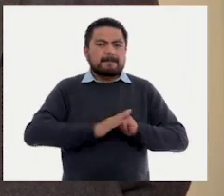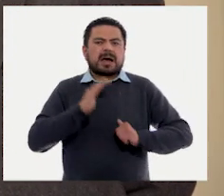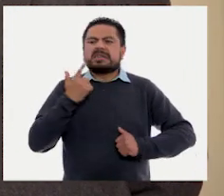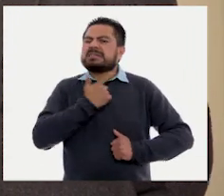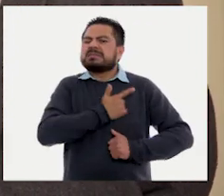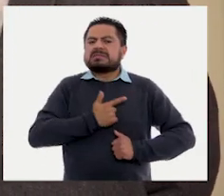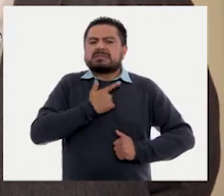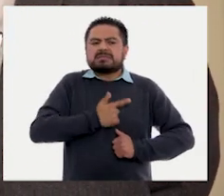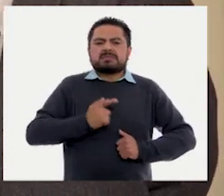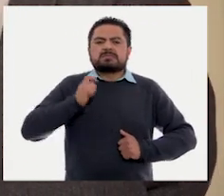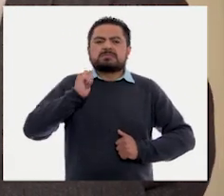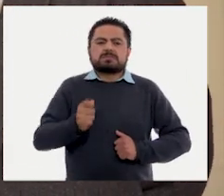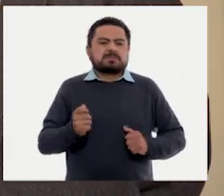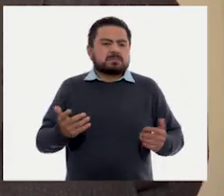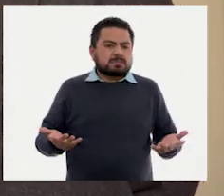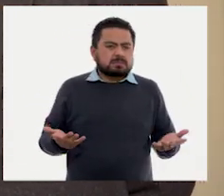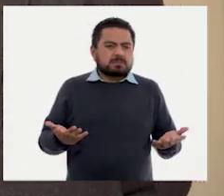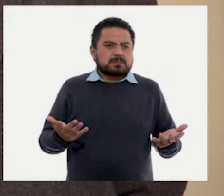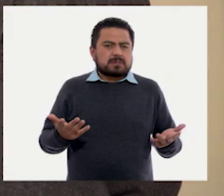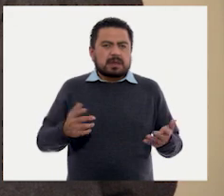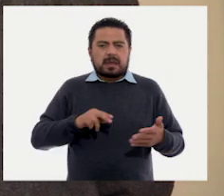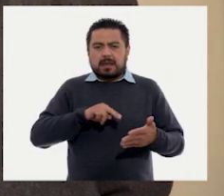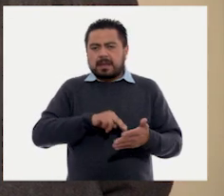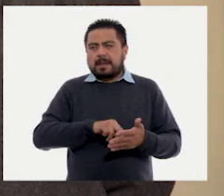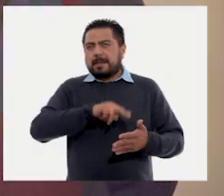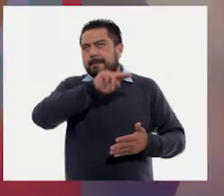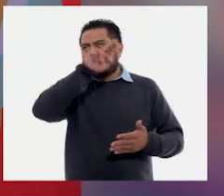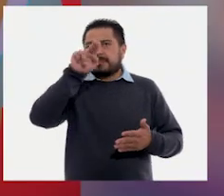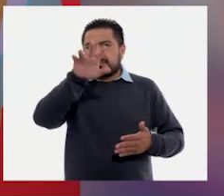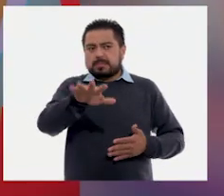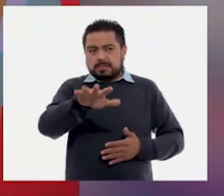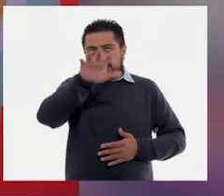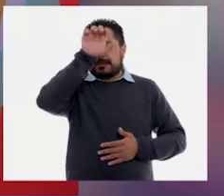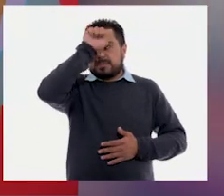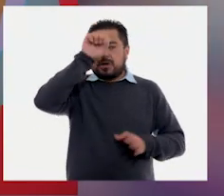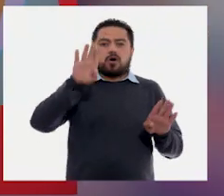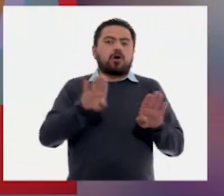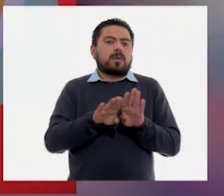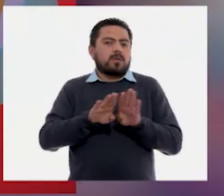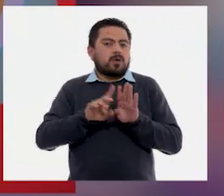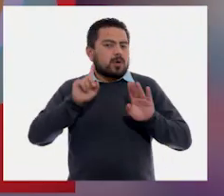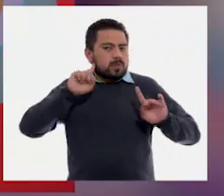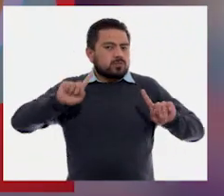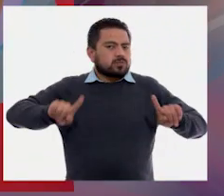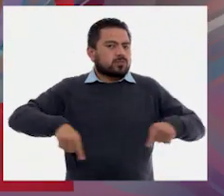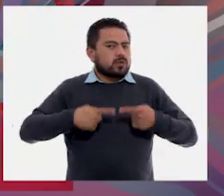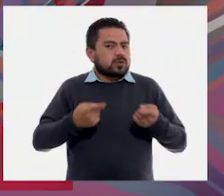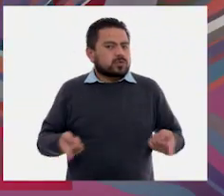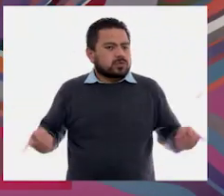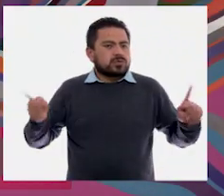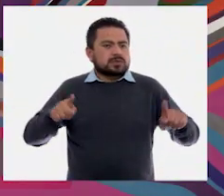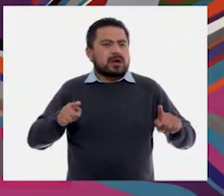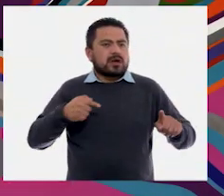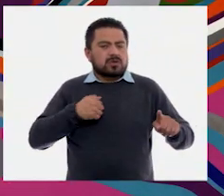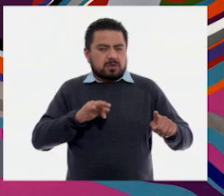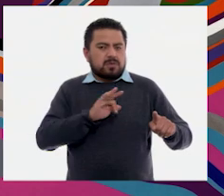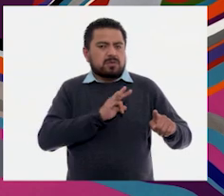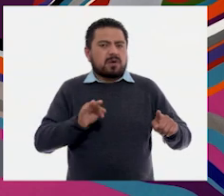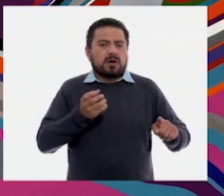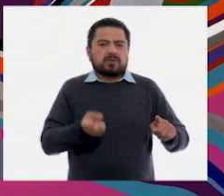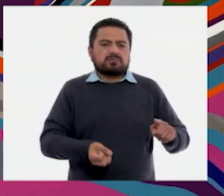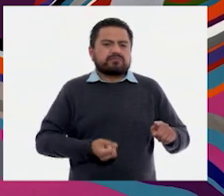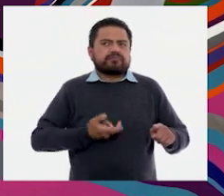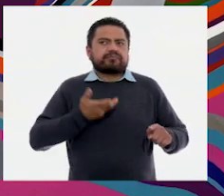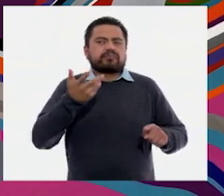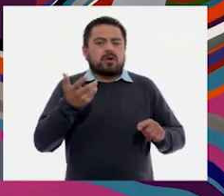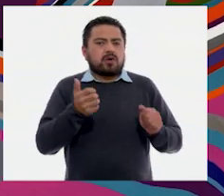gustaba era la pintura abstracta, como la música. Sí. ¿Sí? Que pudiera expresarme